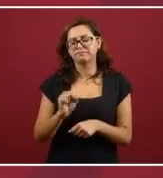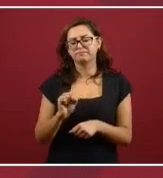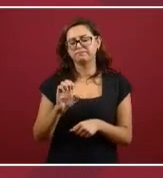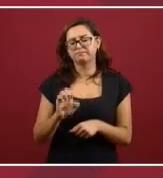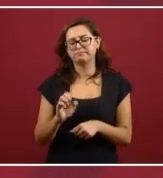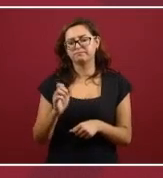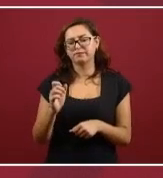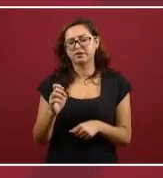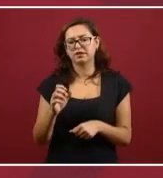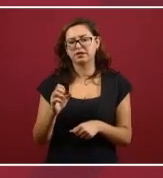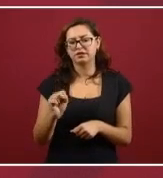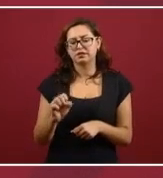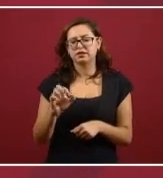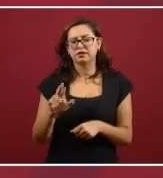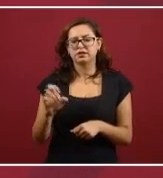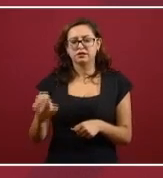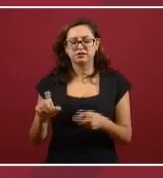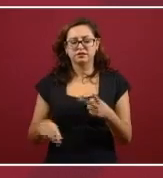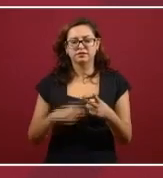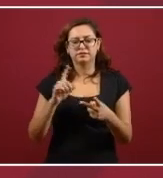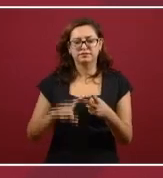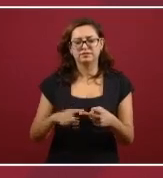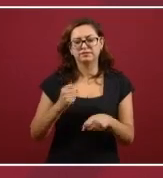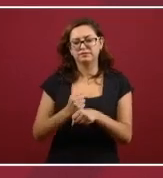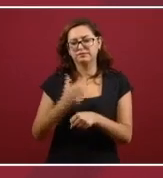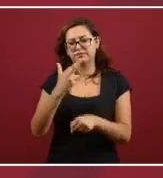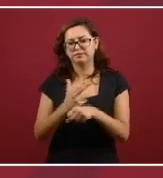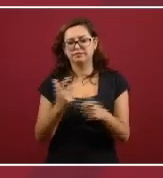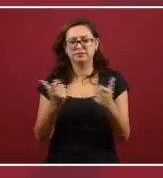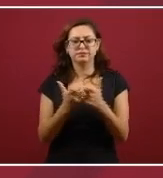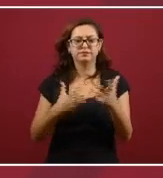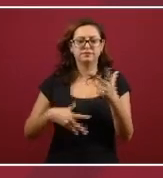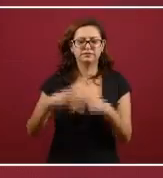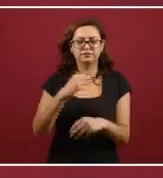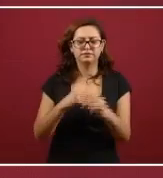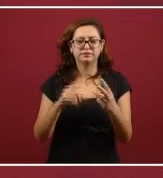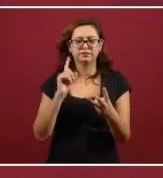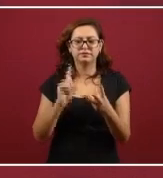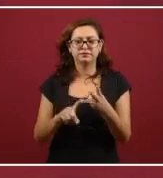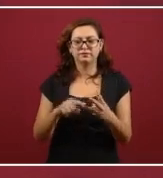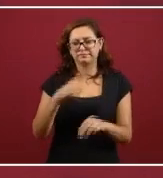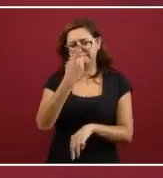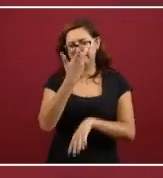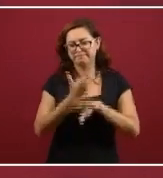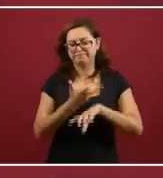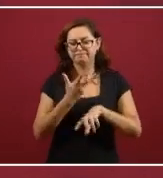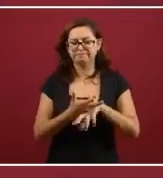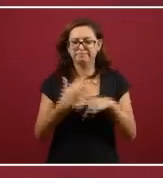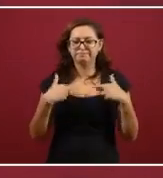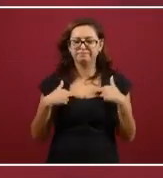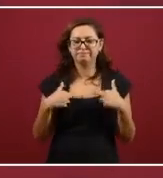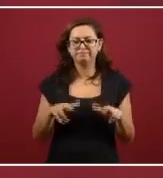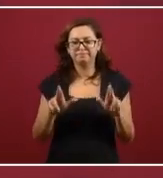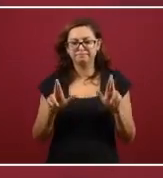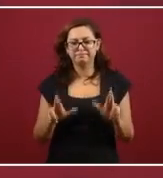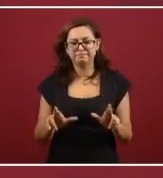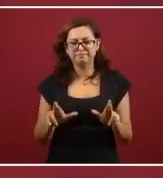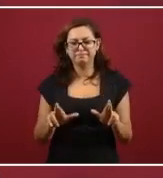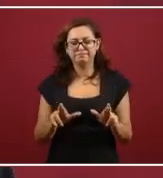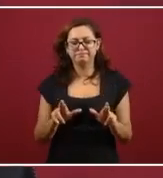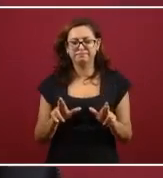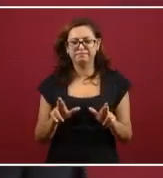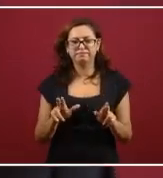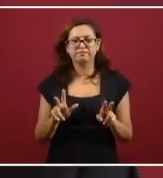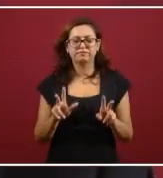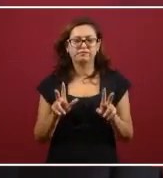Economía y nuestro representante en Estados Unidos para